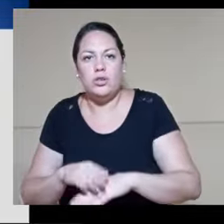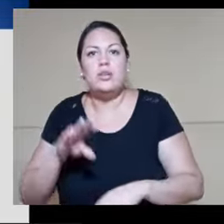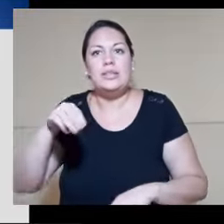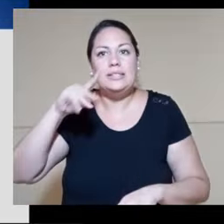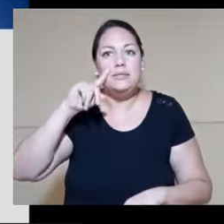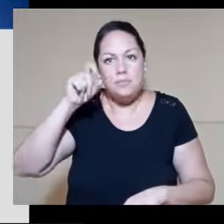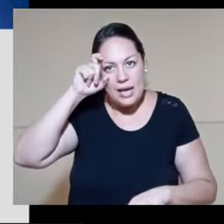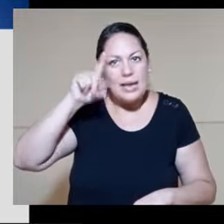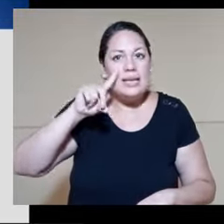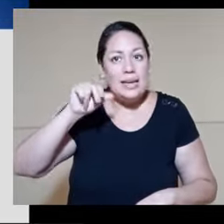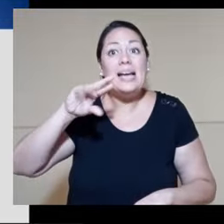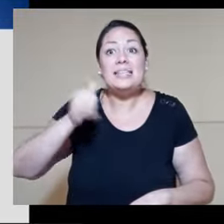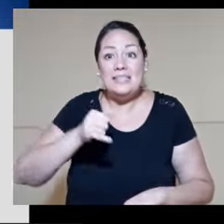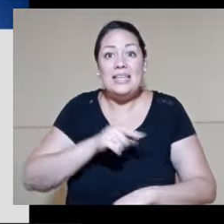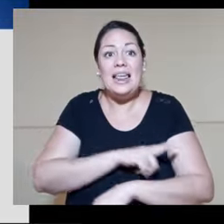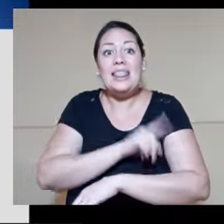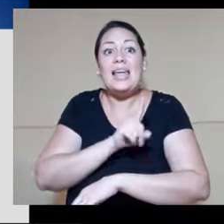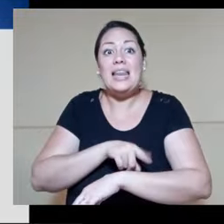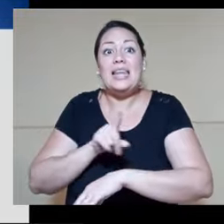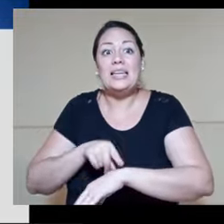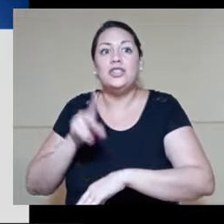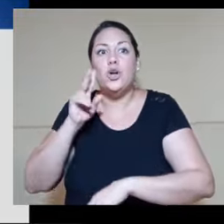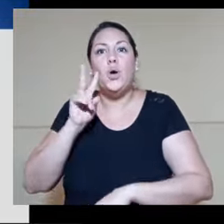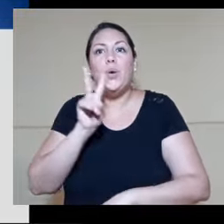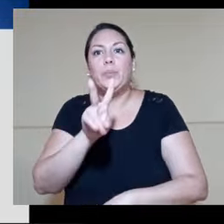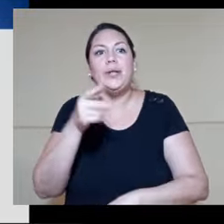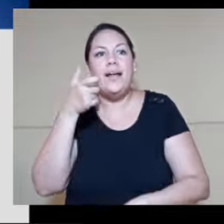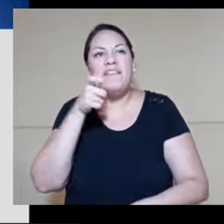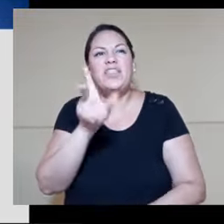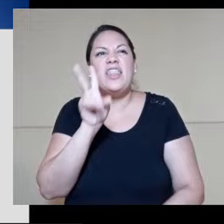video. Acá el video les va a mostrar la sinapsis. Mírenlo.